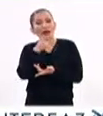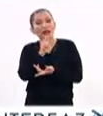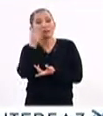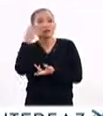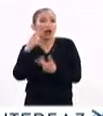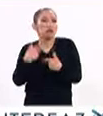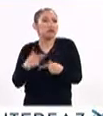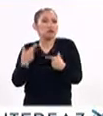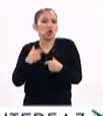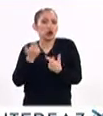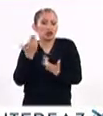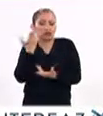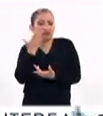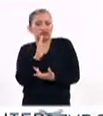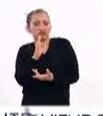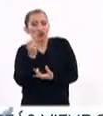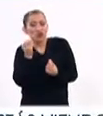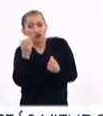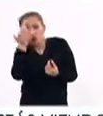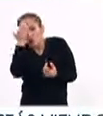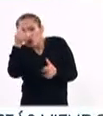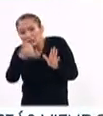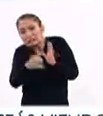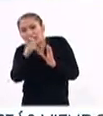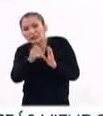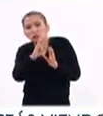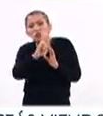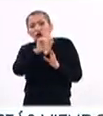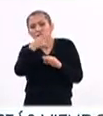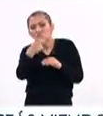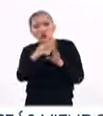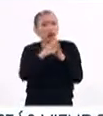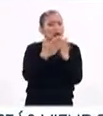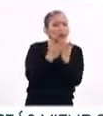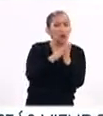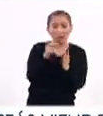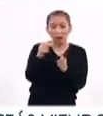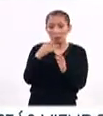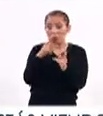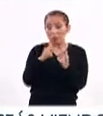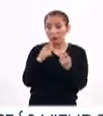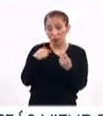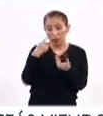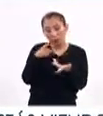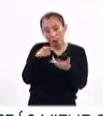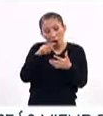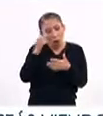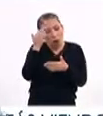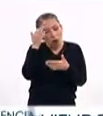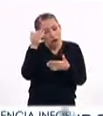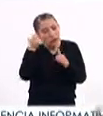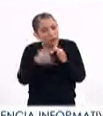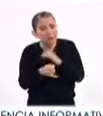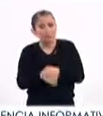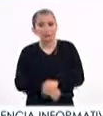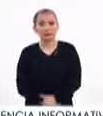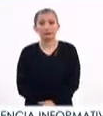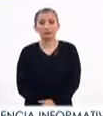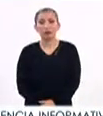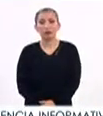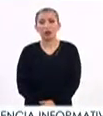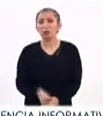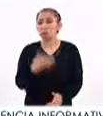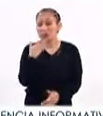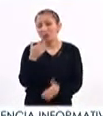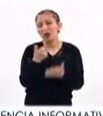para personas que no tienen mucho conocimiento, se han acercado y que es una perfecta, un preámbulo. Es un